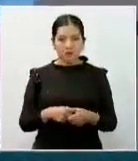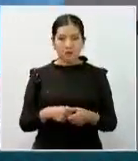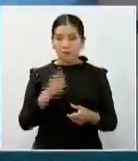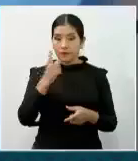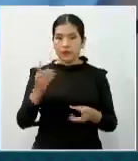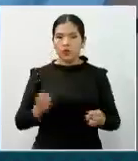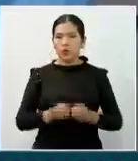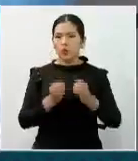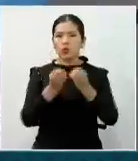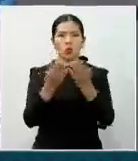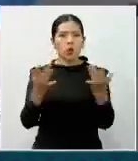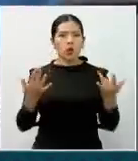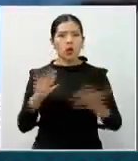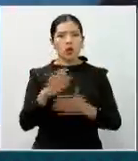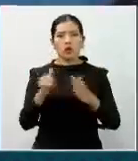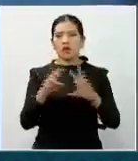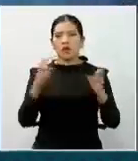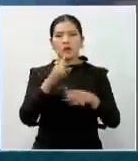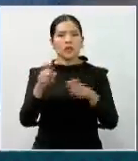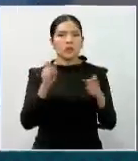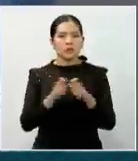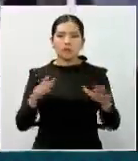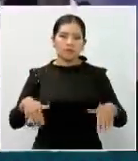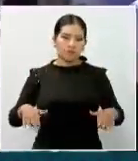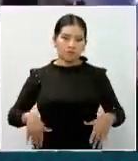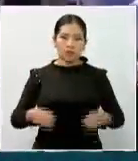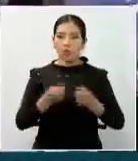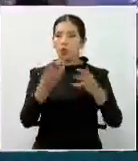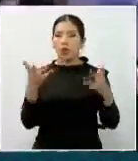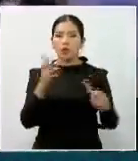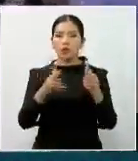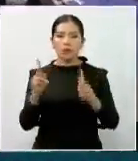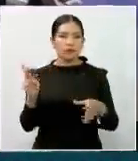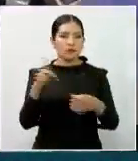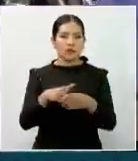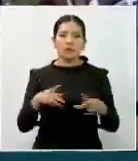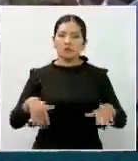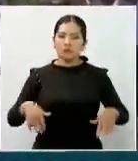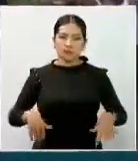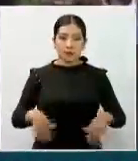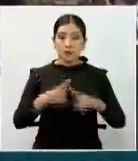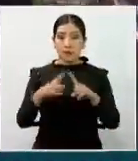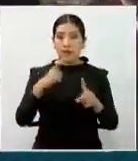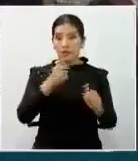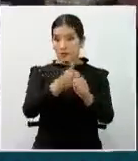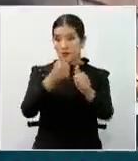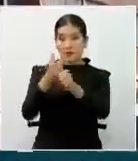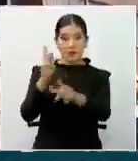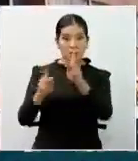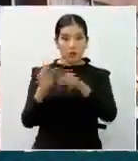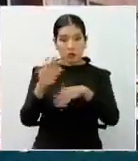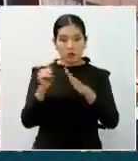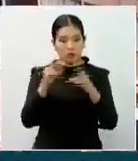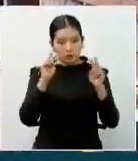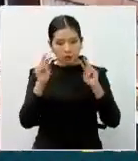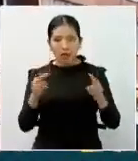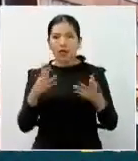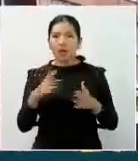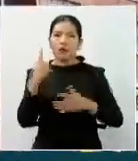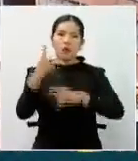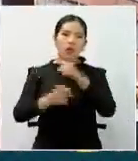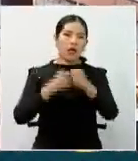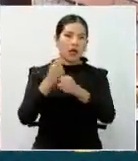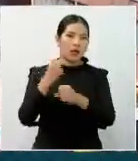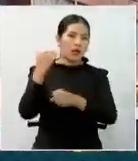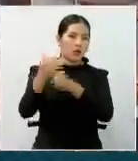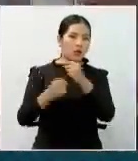se tiene una cantidad específica, no hay un número exacto de cuántas personas participan, pero la gente misma va viendo que cada año va creciendo